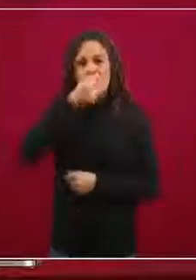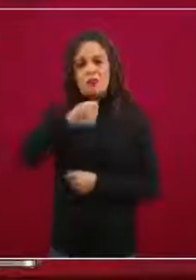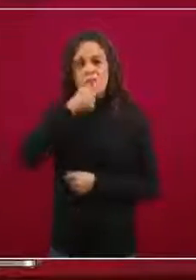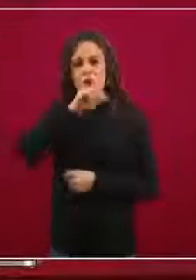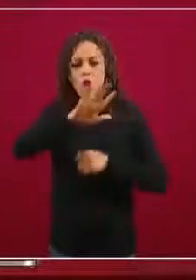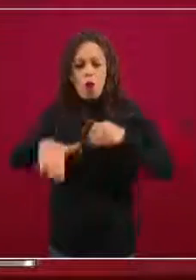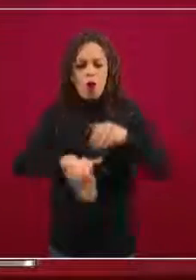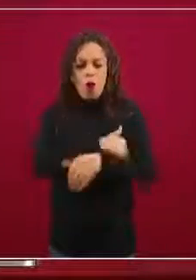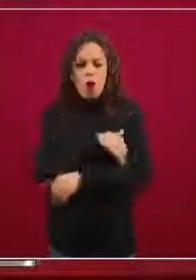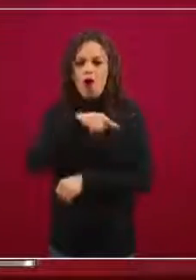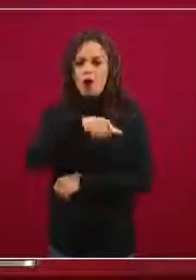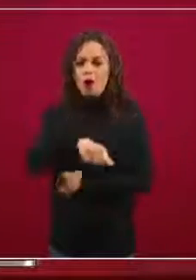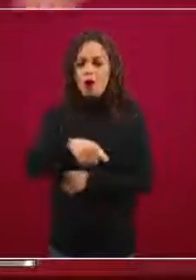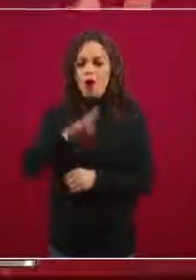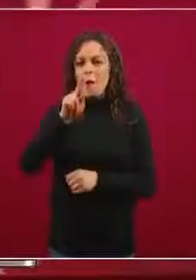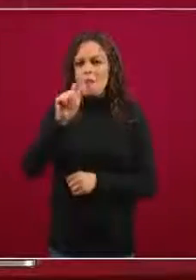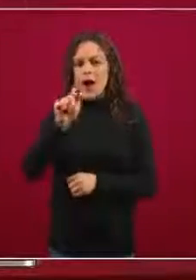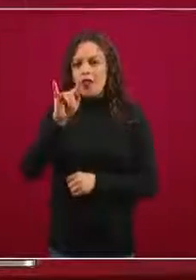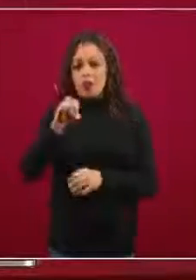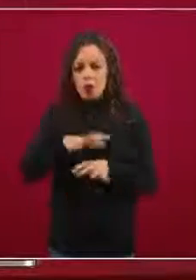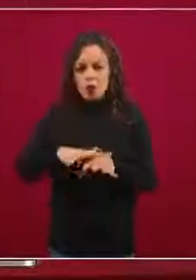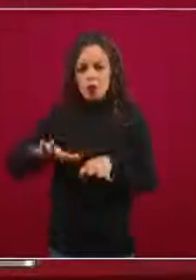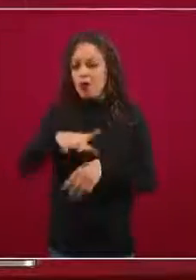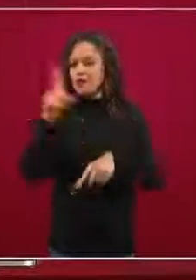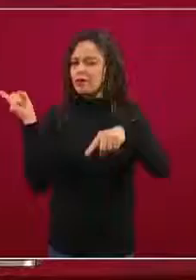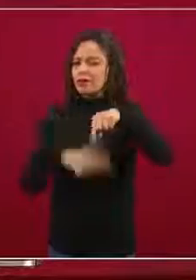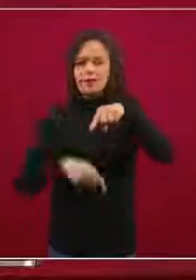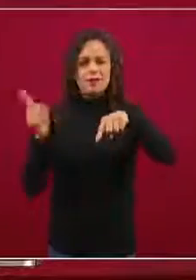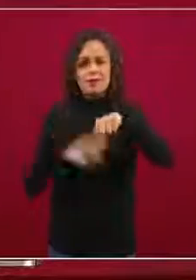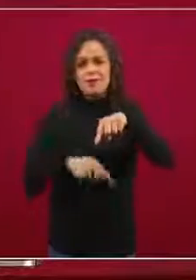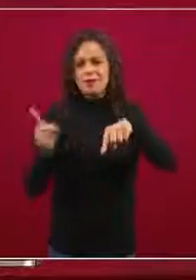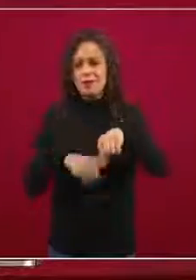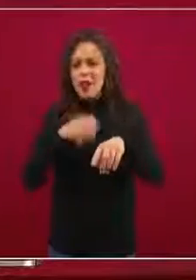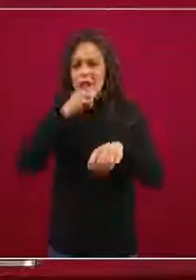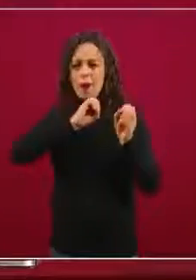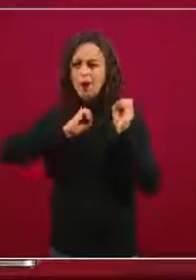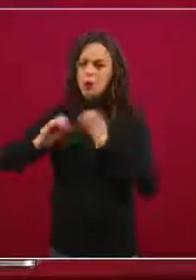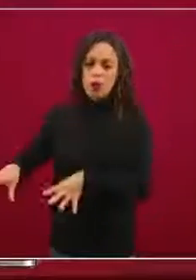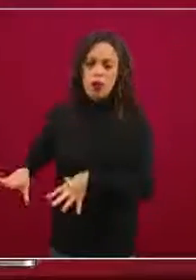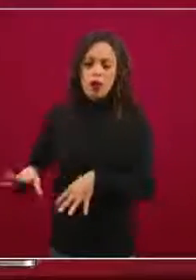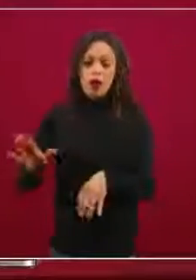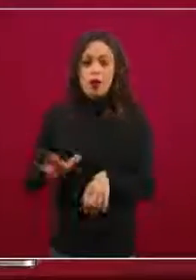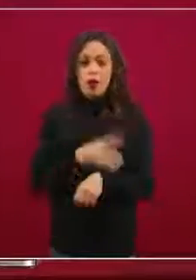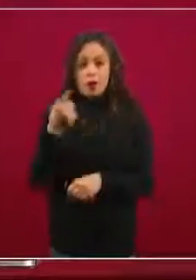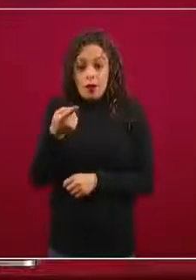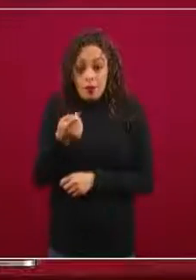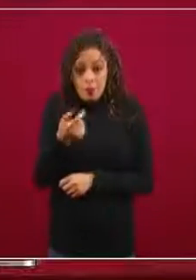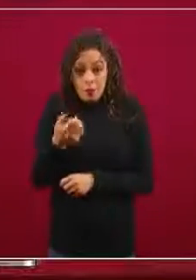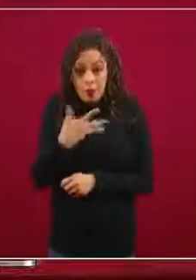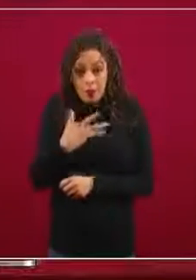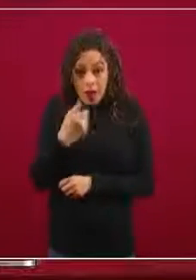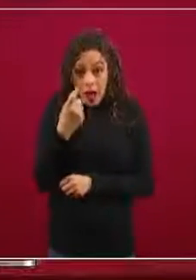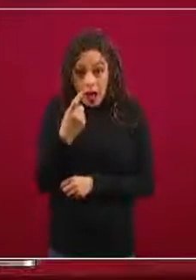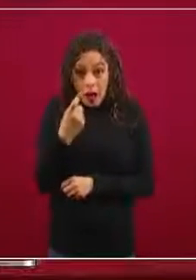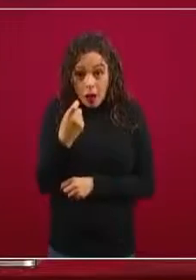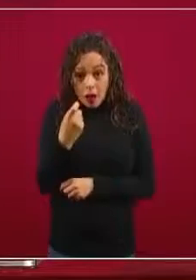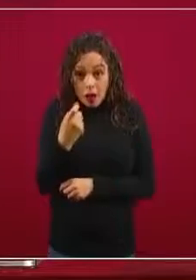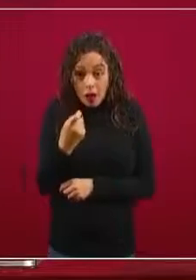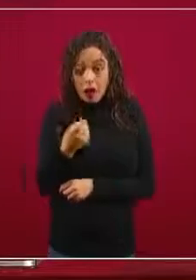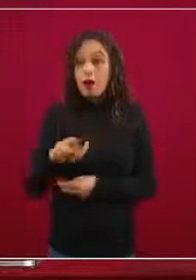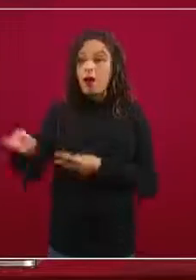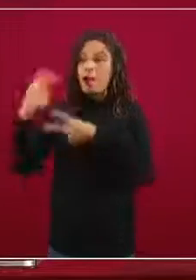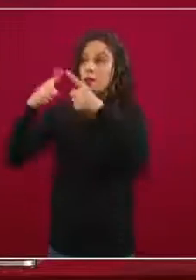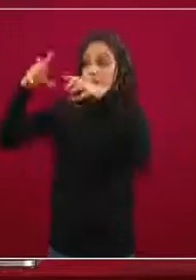patio. Elimínelas, quítelas, que se vayan a la basura, porque pequeñas cantidades de agua que se queden ahí, agua que viene de la